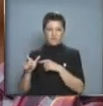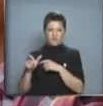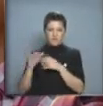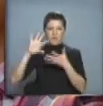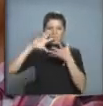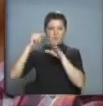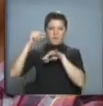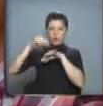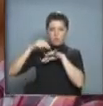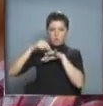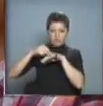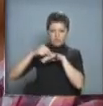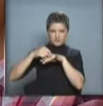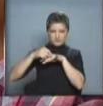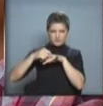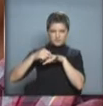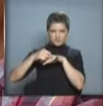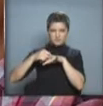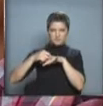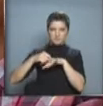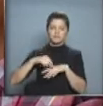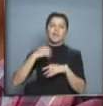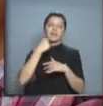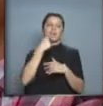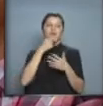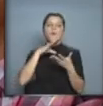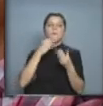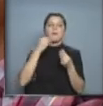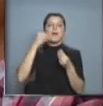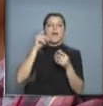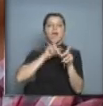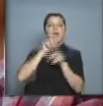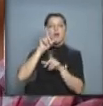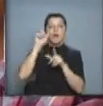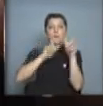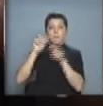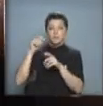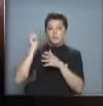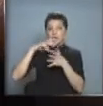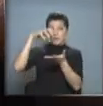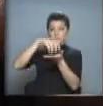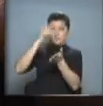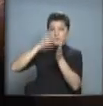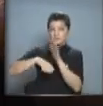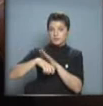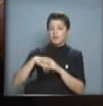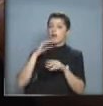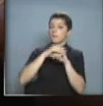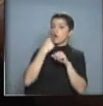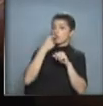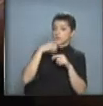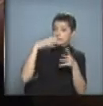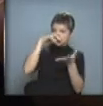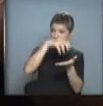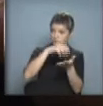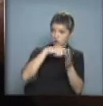comprometa. Y no, lo digo por el sentido de las personas que se casan con civiles. Los papeles, el librito y todo. Yo creo que hoy en